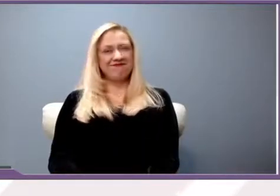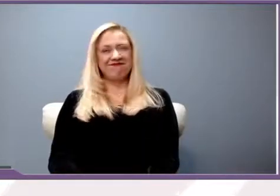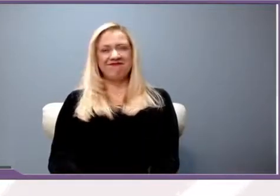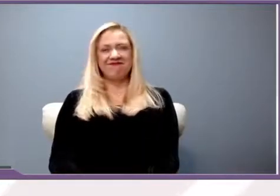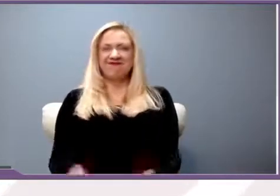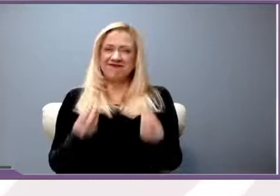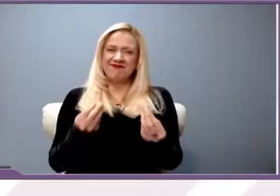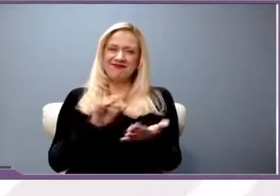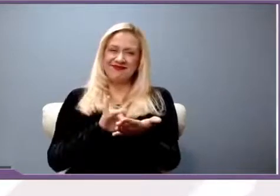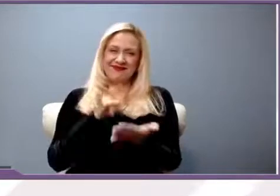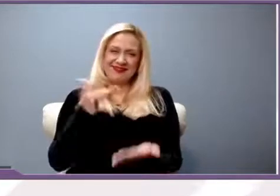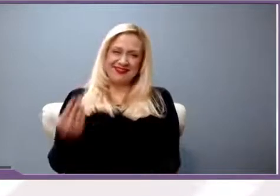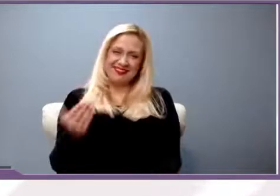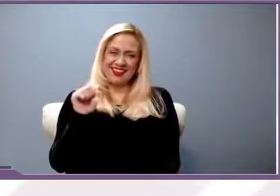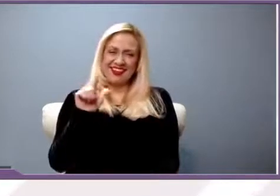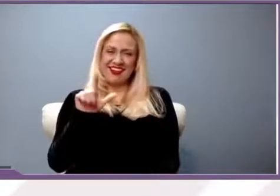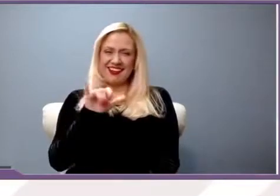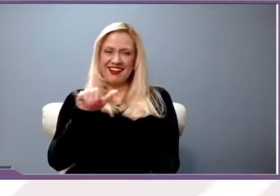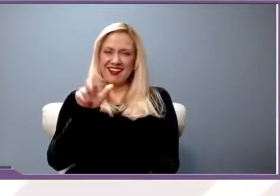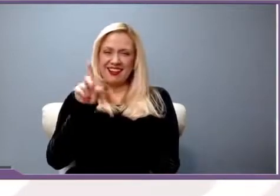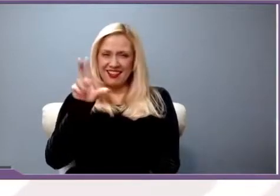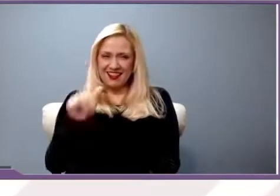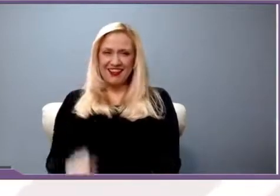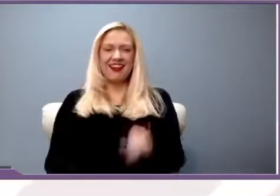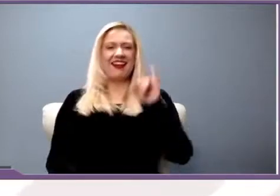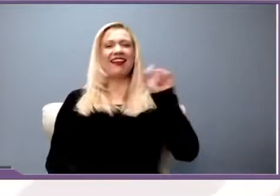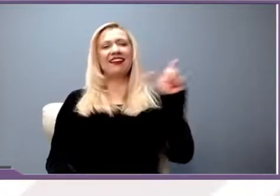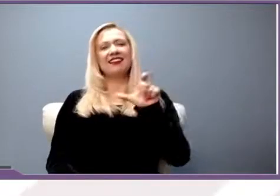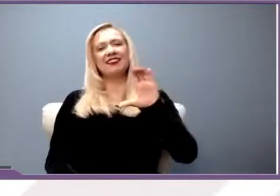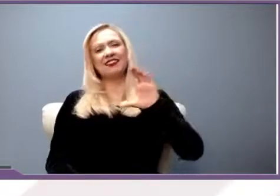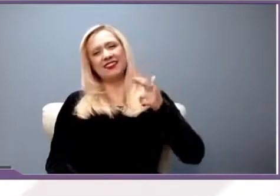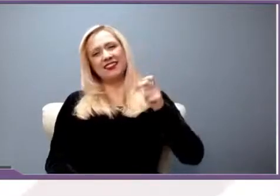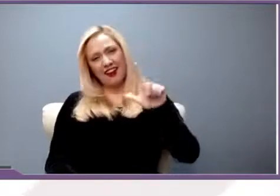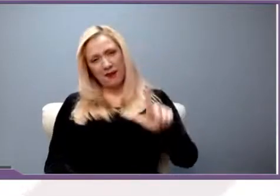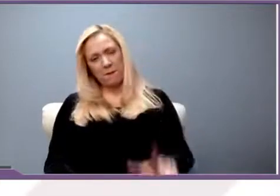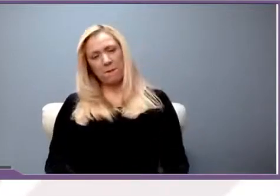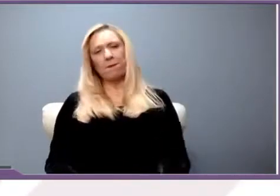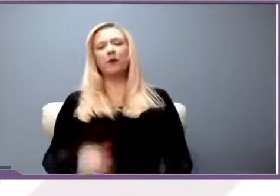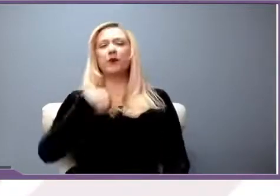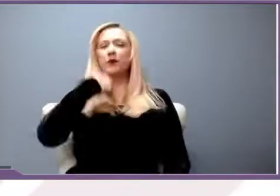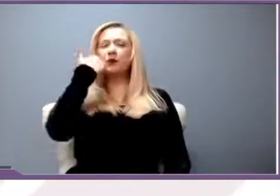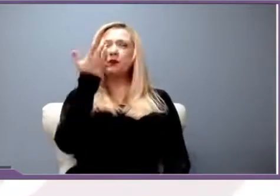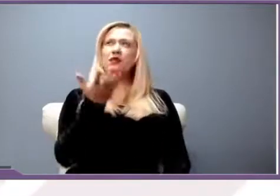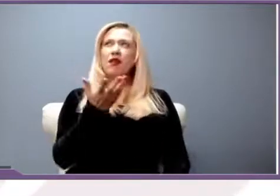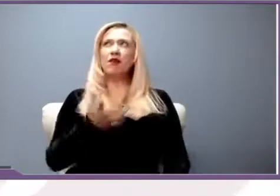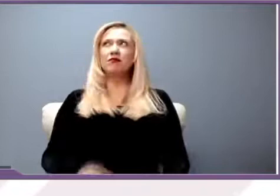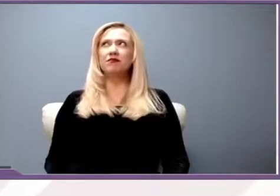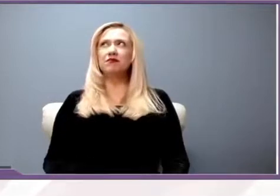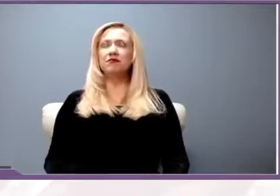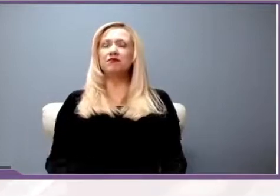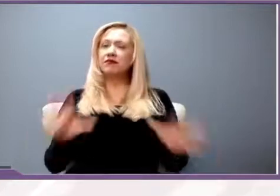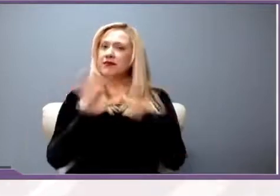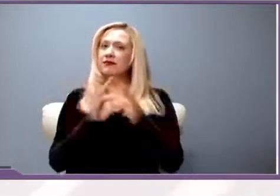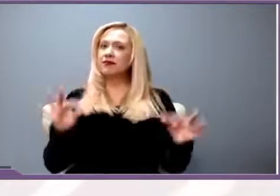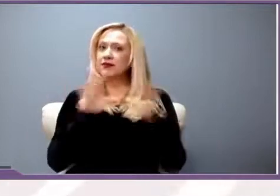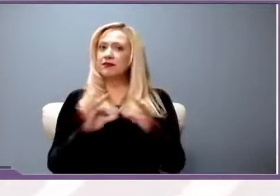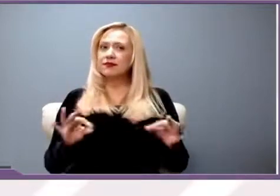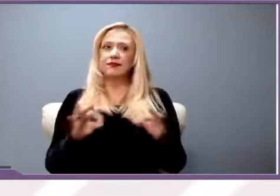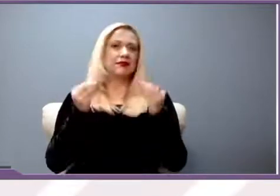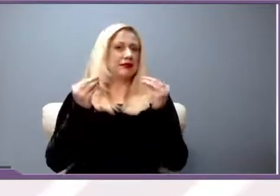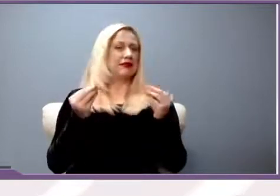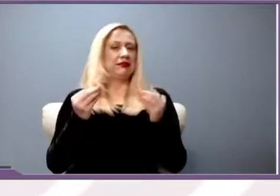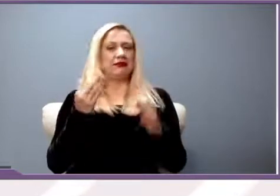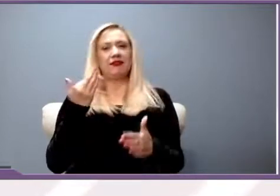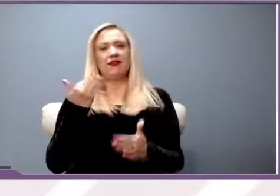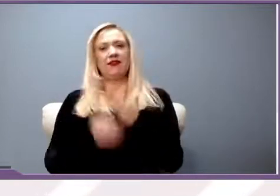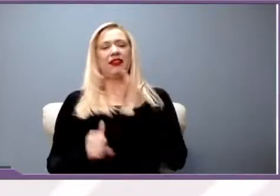gracias, Alejandra. Muchísimas gracias, Ischel. Yo quisiera retomar solo un par de puntos de este conversatorio, decir que nos falta muchísimo, que